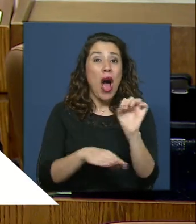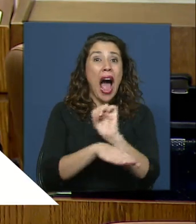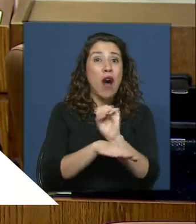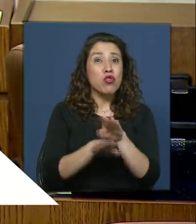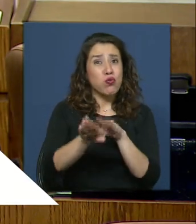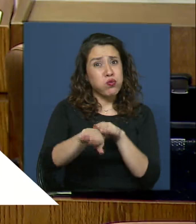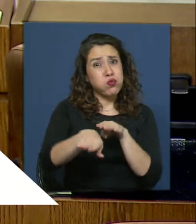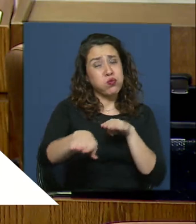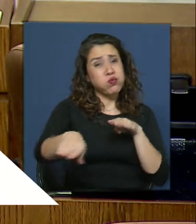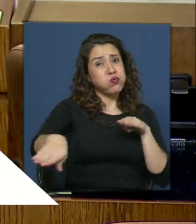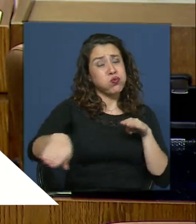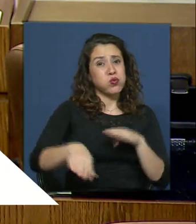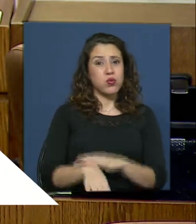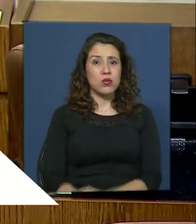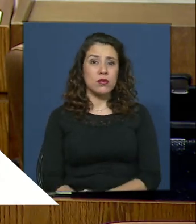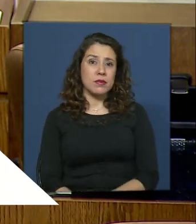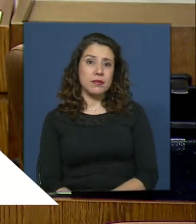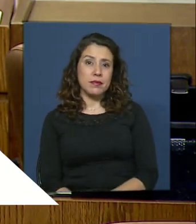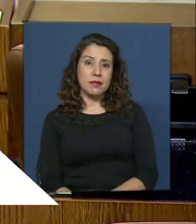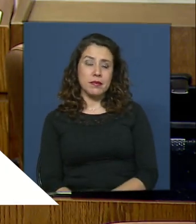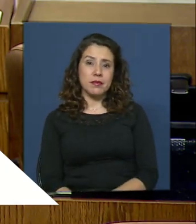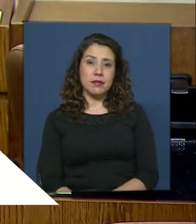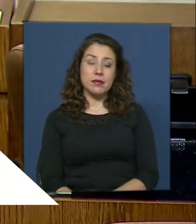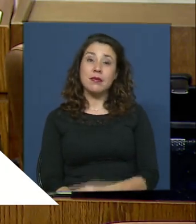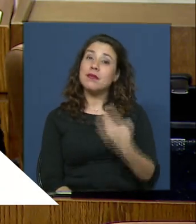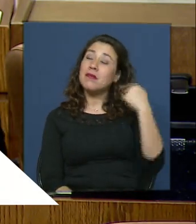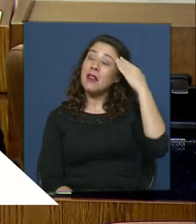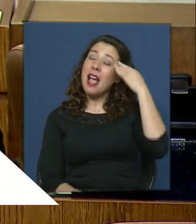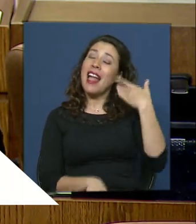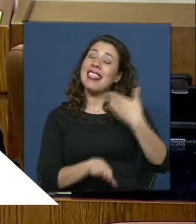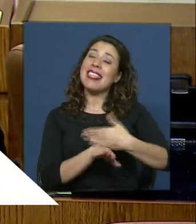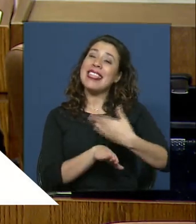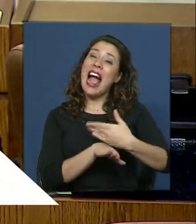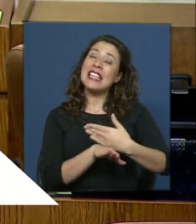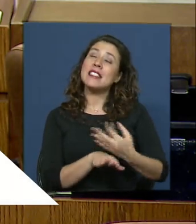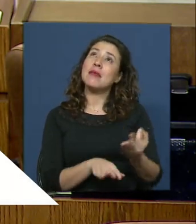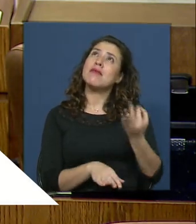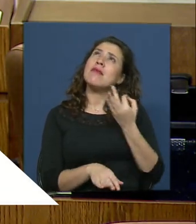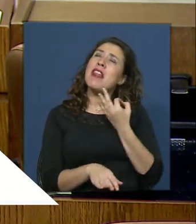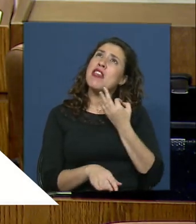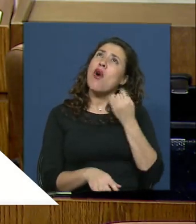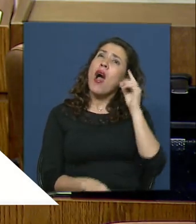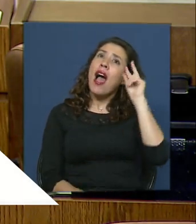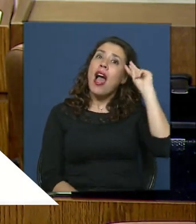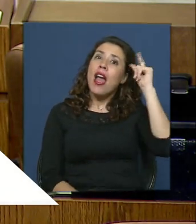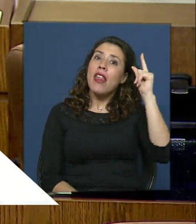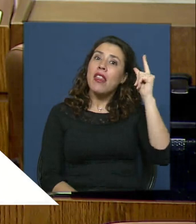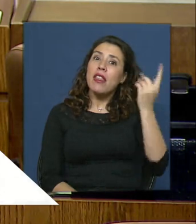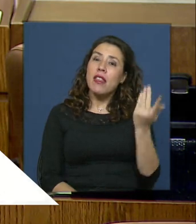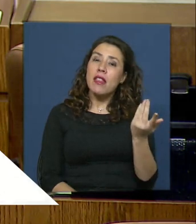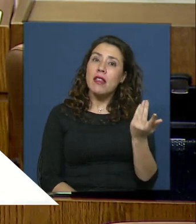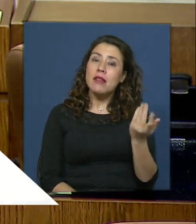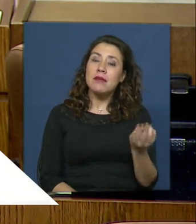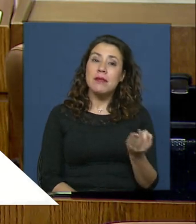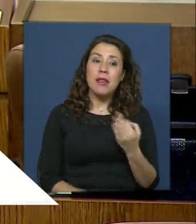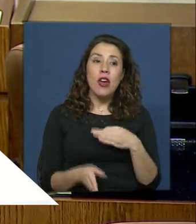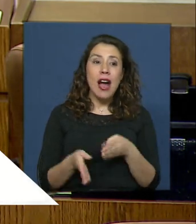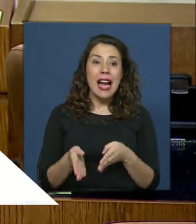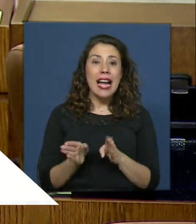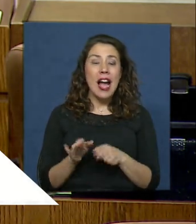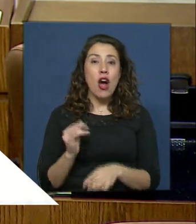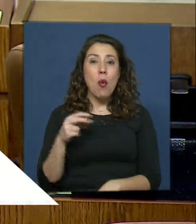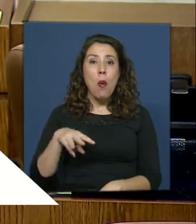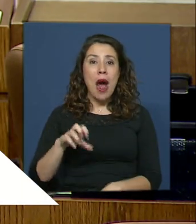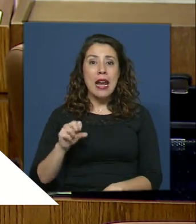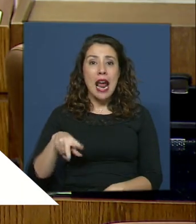vehicular. Pero el otro día un taxista me daba una alternativa. En la calle Juan